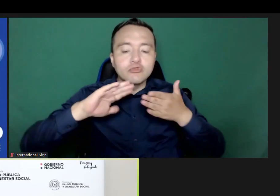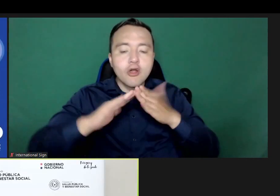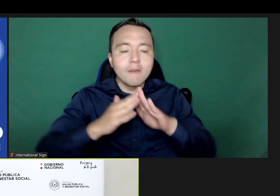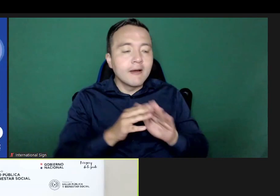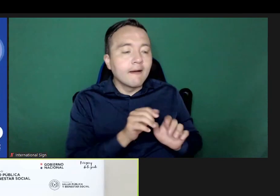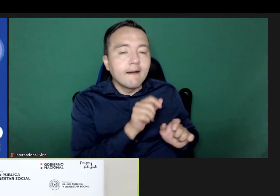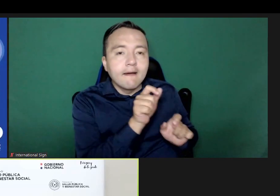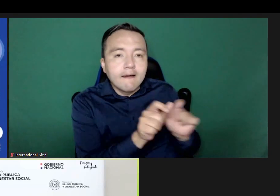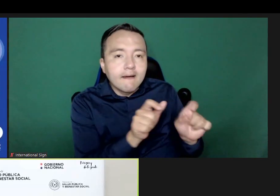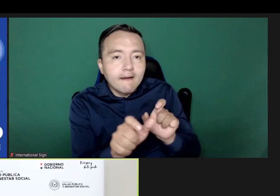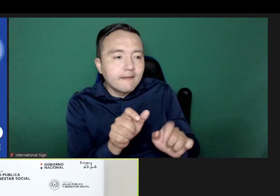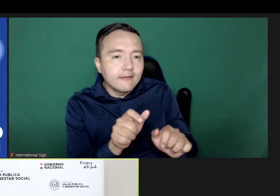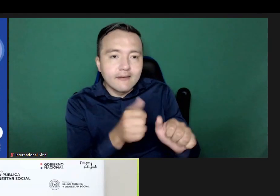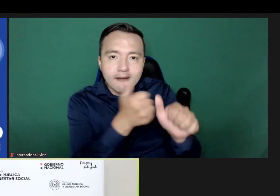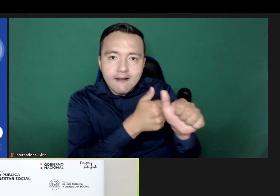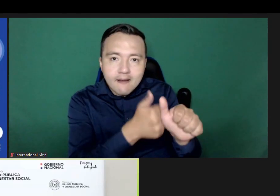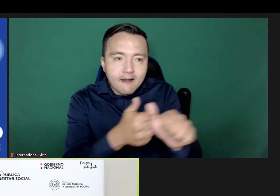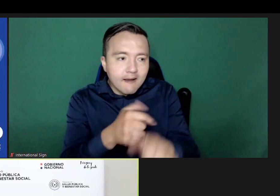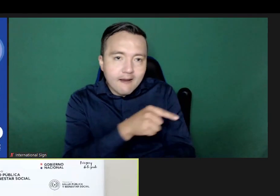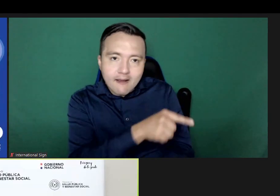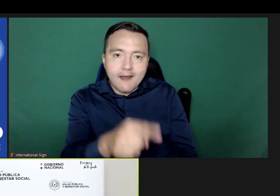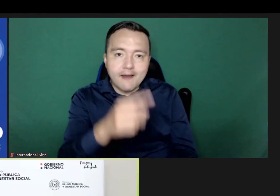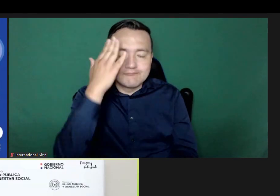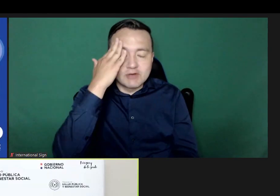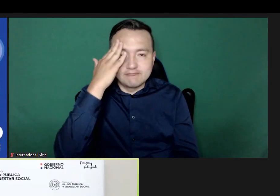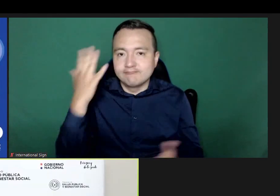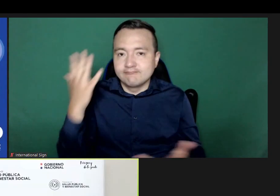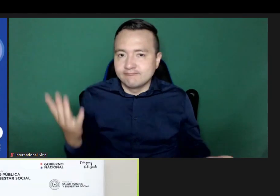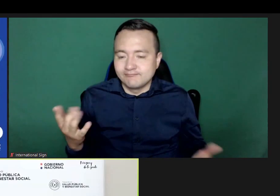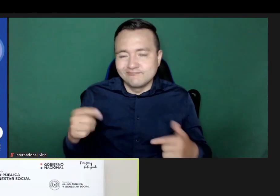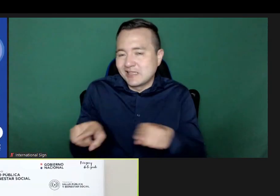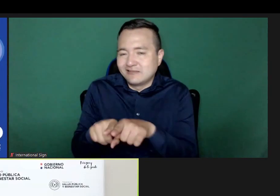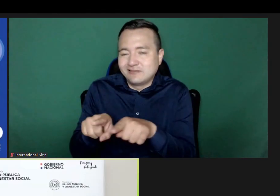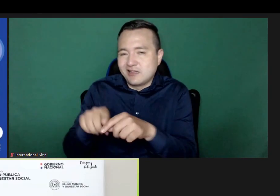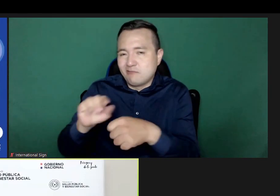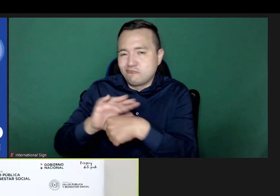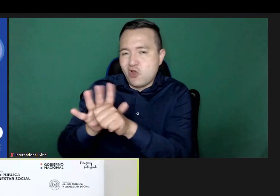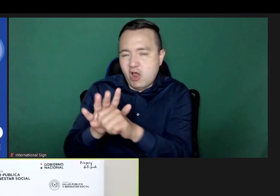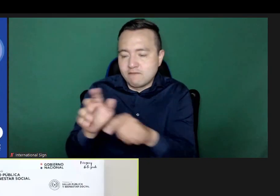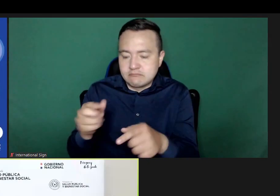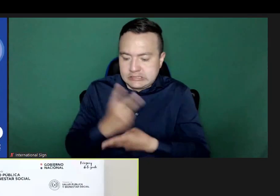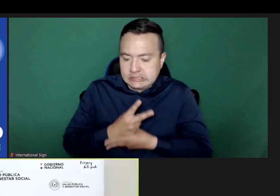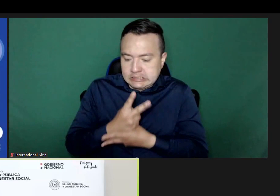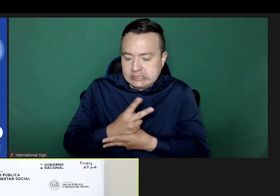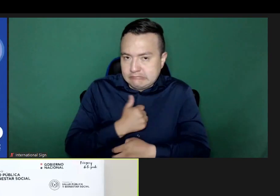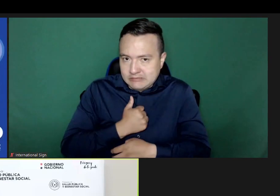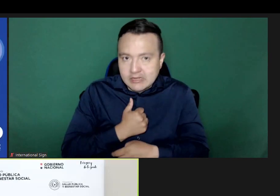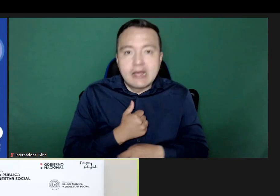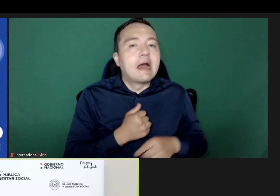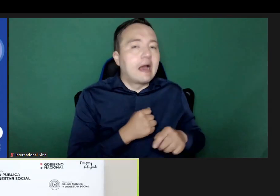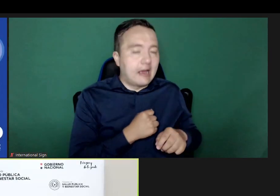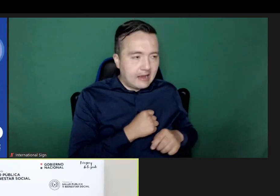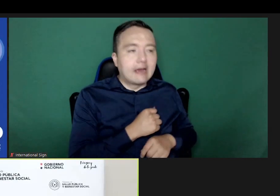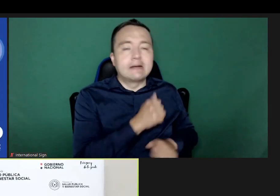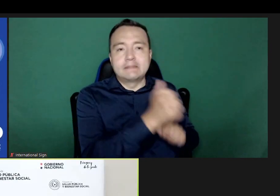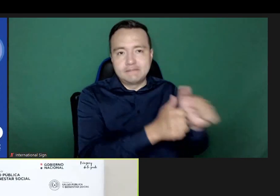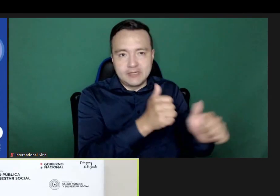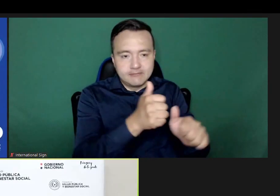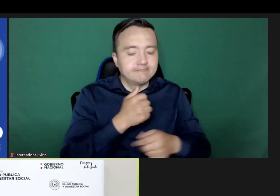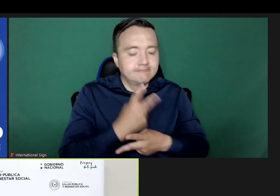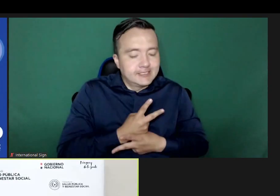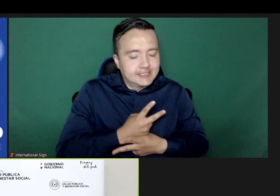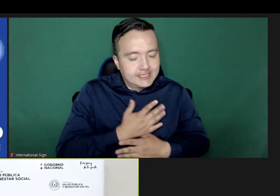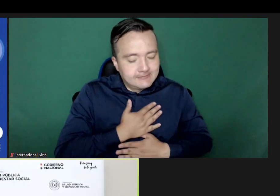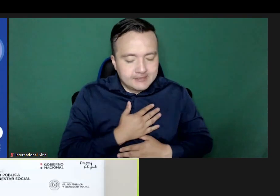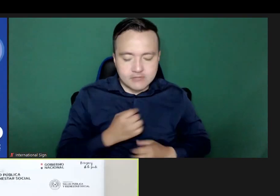con un estilo de vida. Creo que eso es fundamental, si no, lo otro va a ser un barril sin fondo. Y es un proceso muy interesante que,